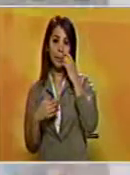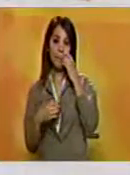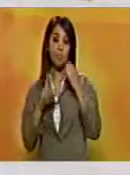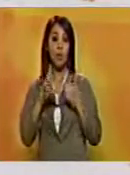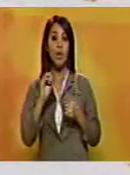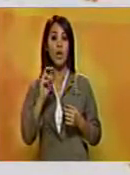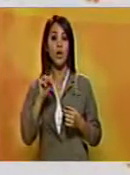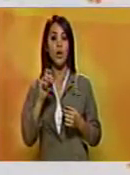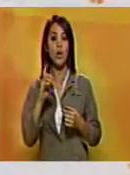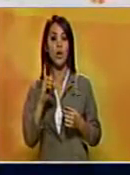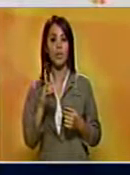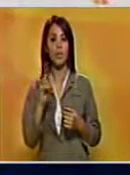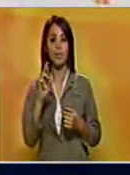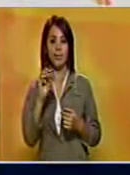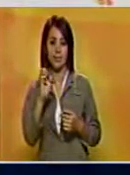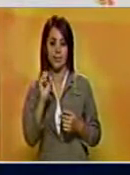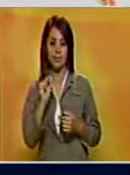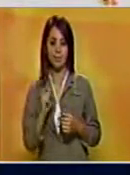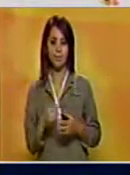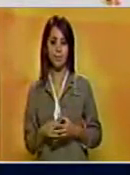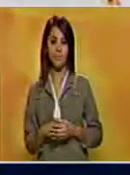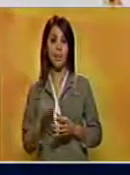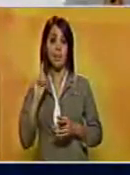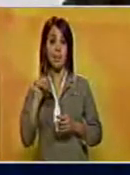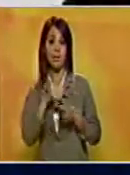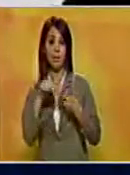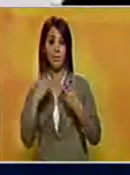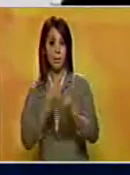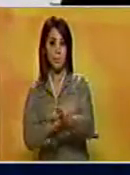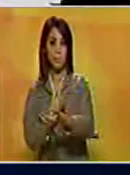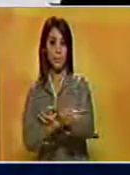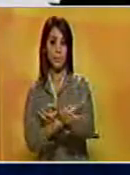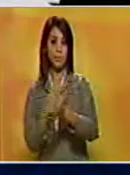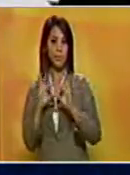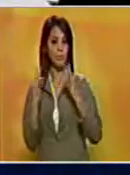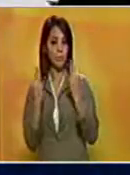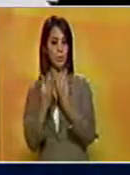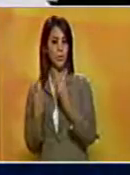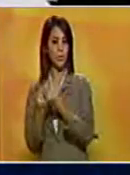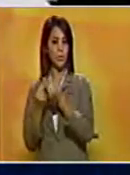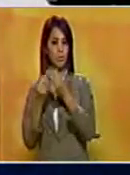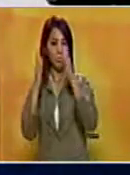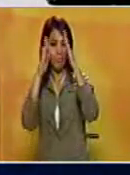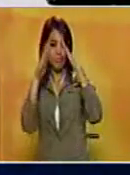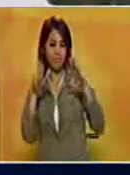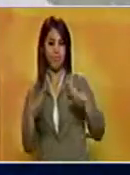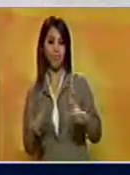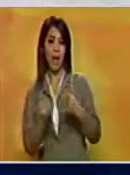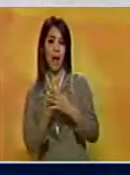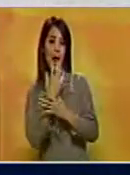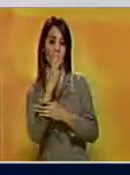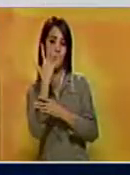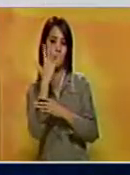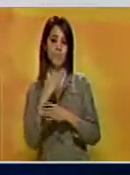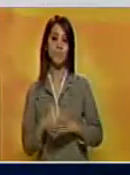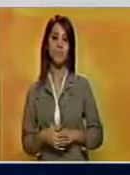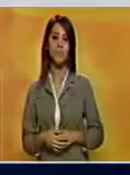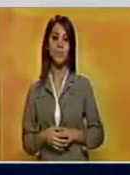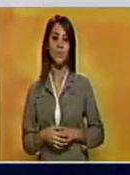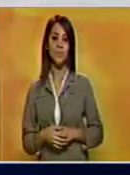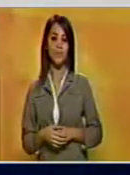2018. Las hermanas Kardashian también compartieron la sesión de fotos familiar junto al árbol. Este año, Kim y su esposo Kanye